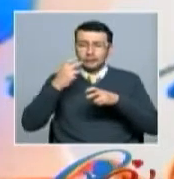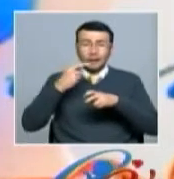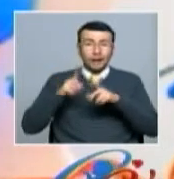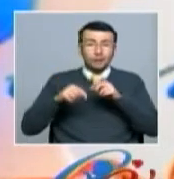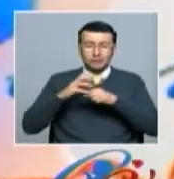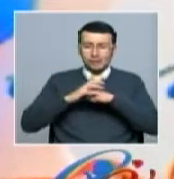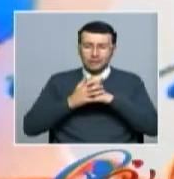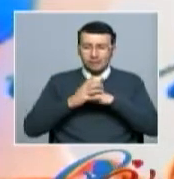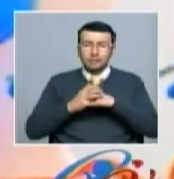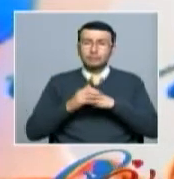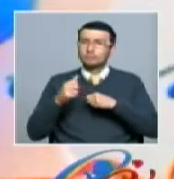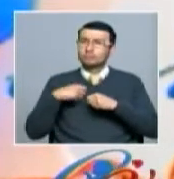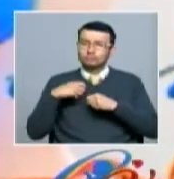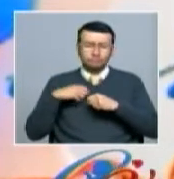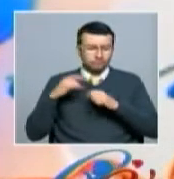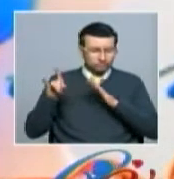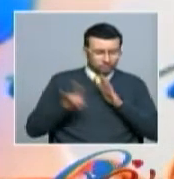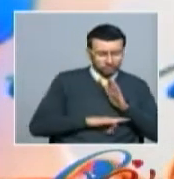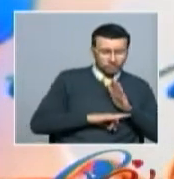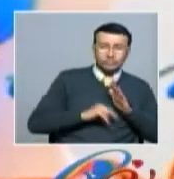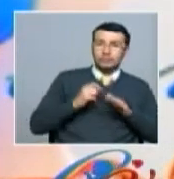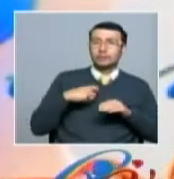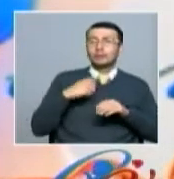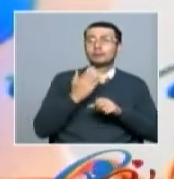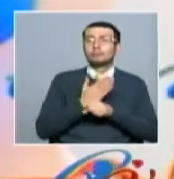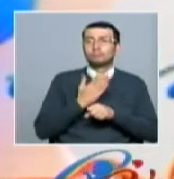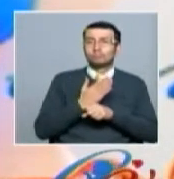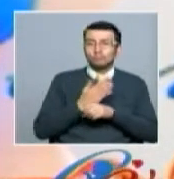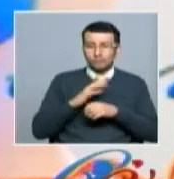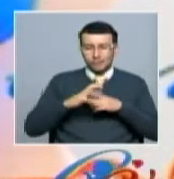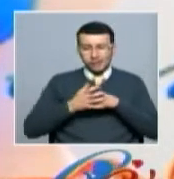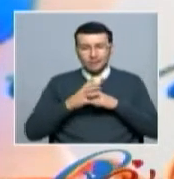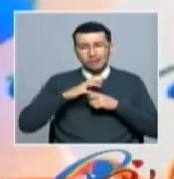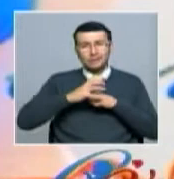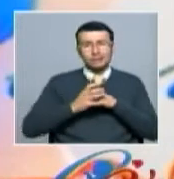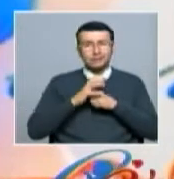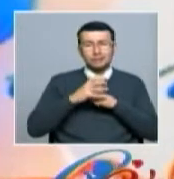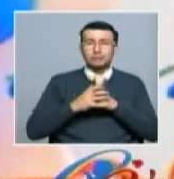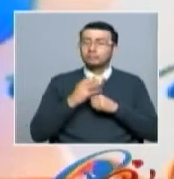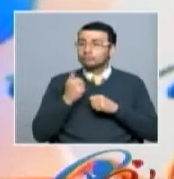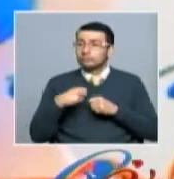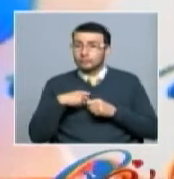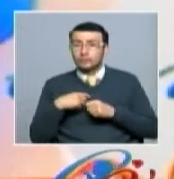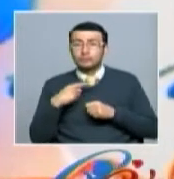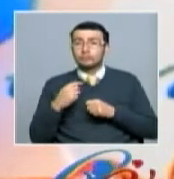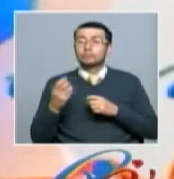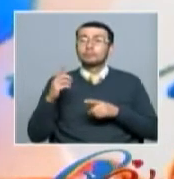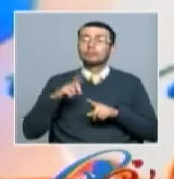muy frecuentemente procesos de artrosis o procesos degenerativos. Además forman